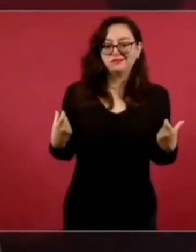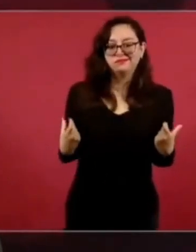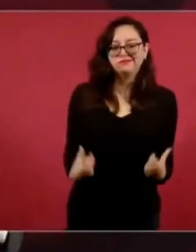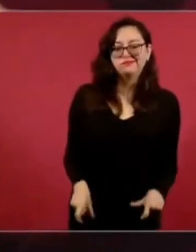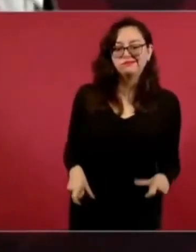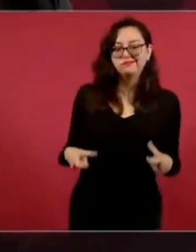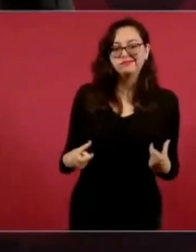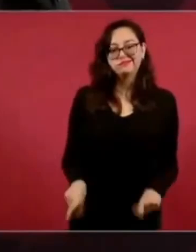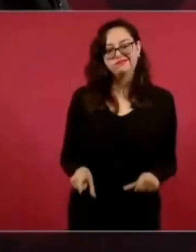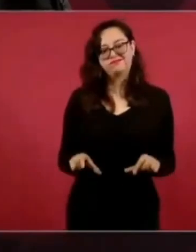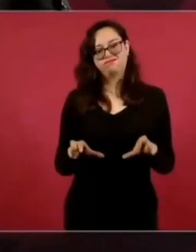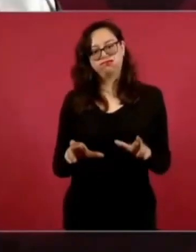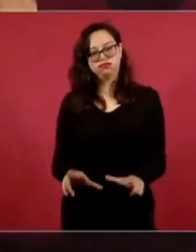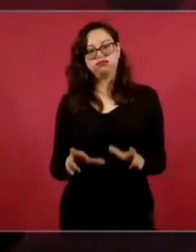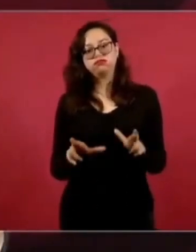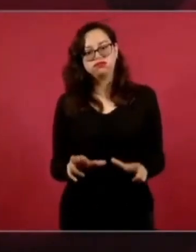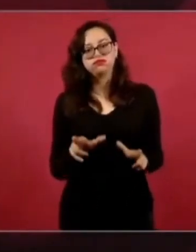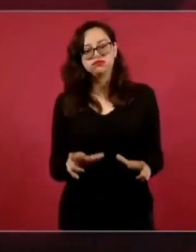ingresos